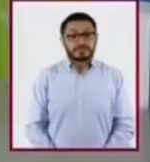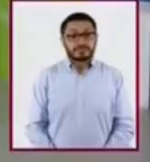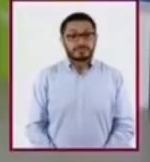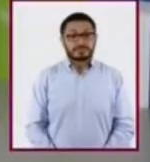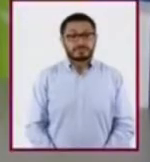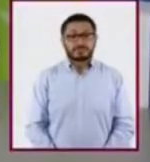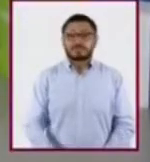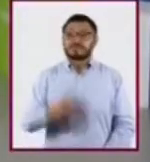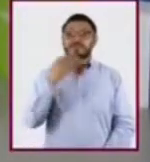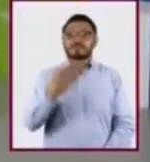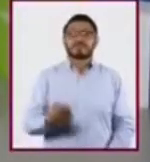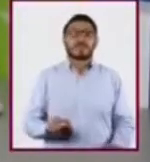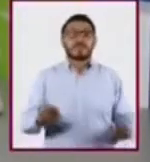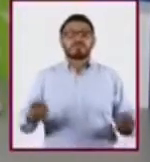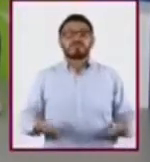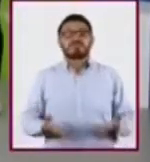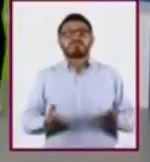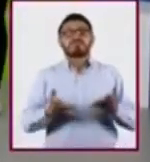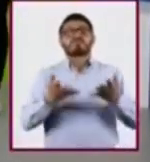Muy bien, tomamos aire por la nariz.